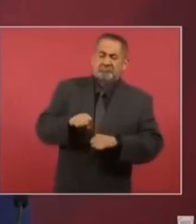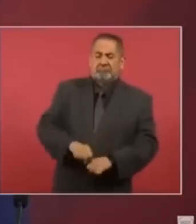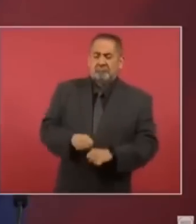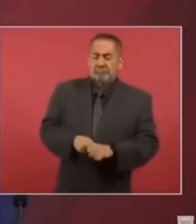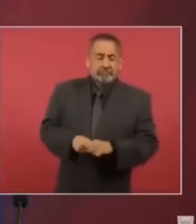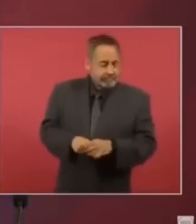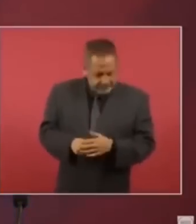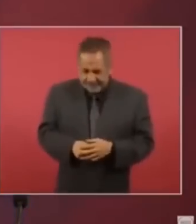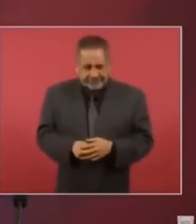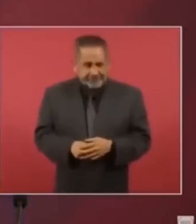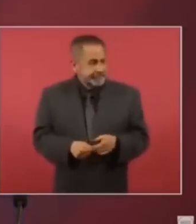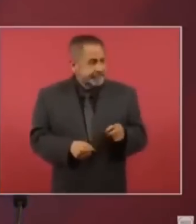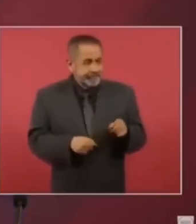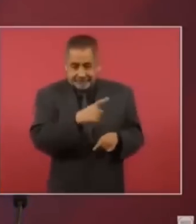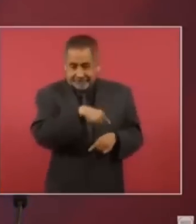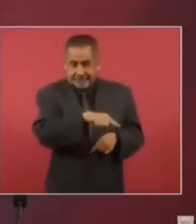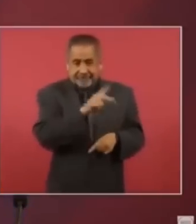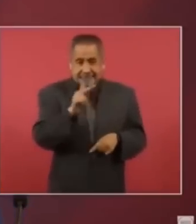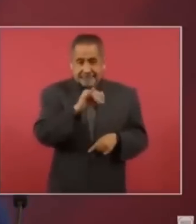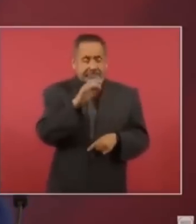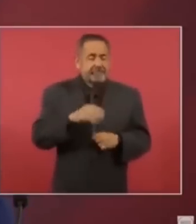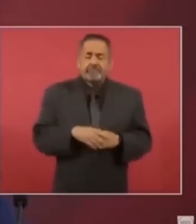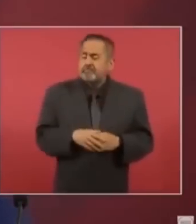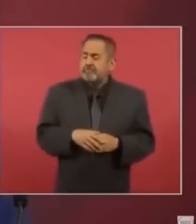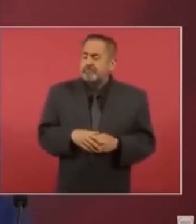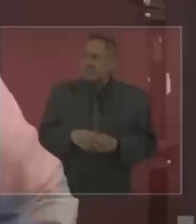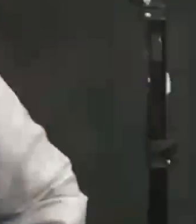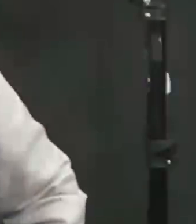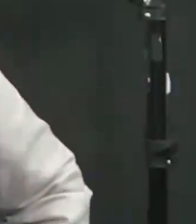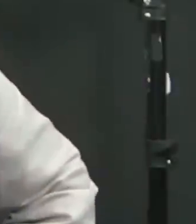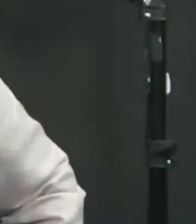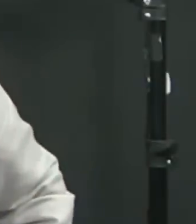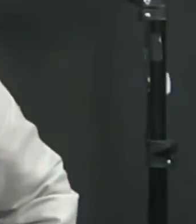se atreven a cancelar la ley.